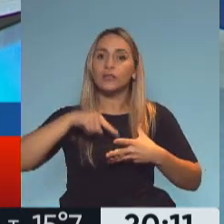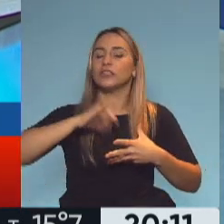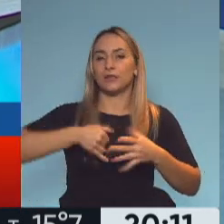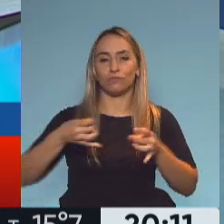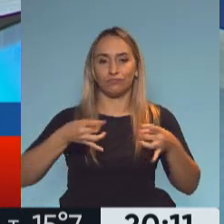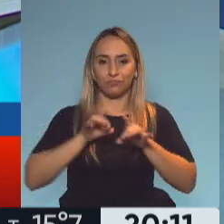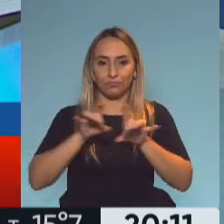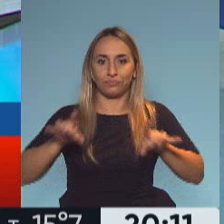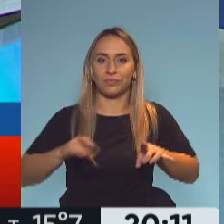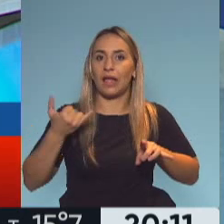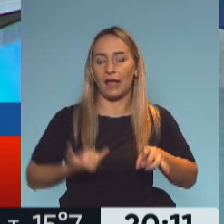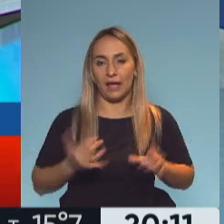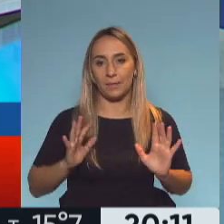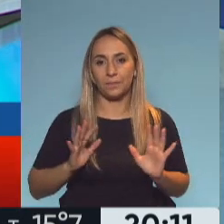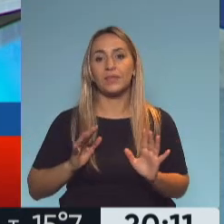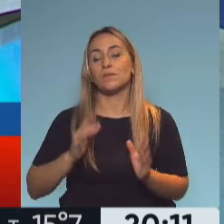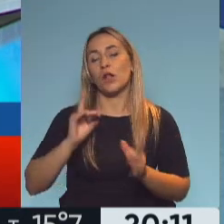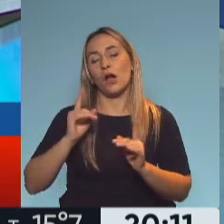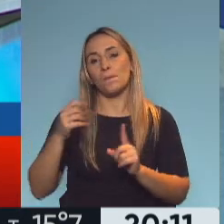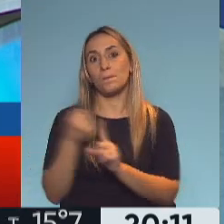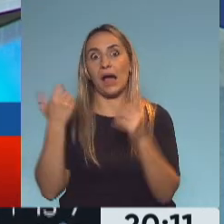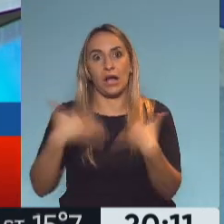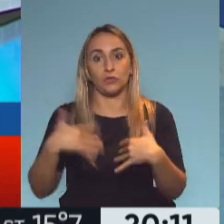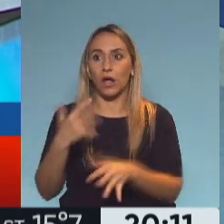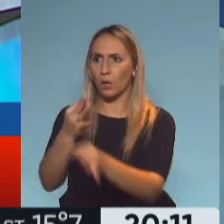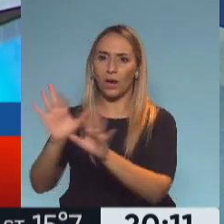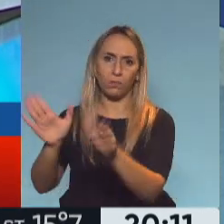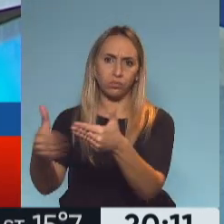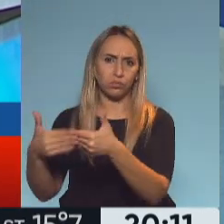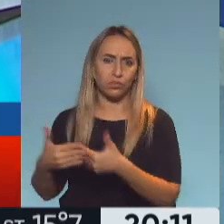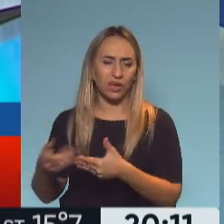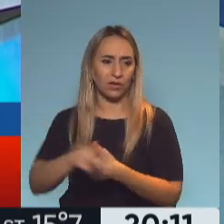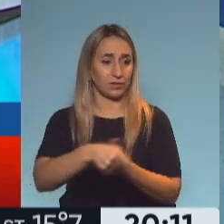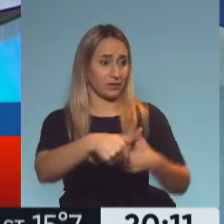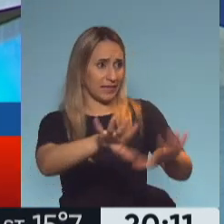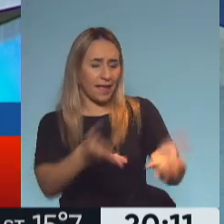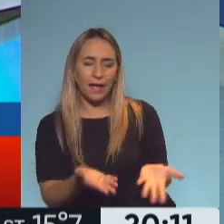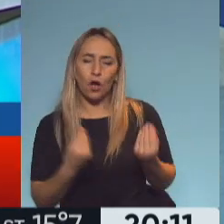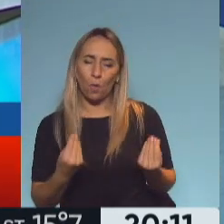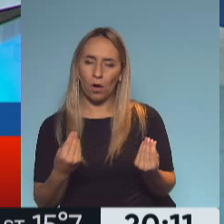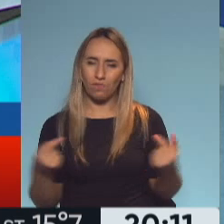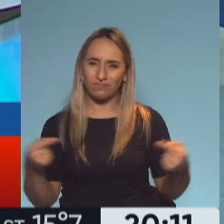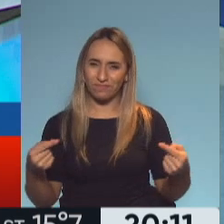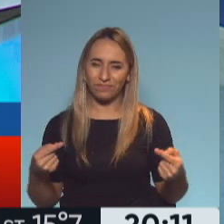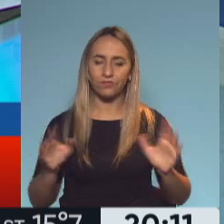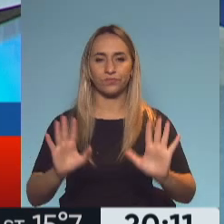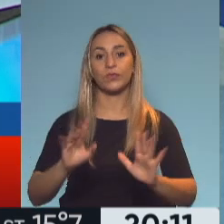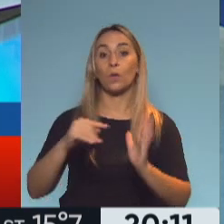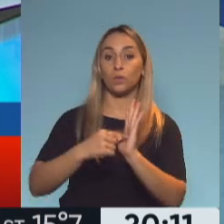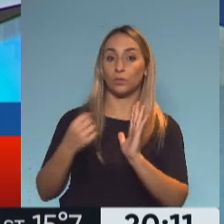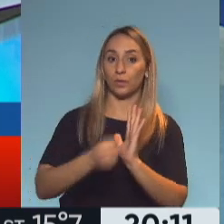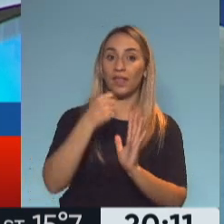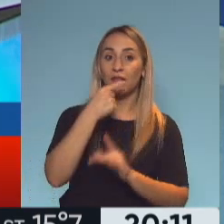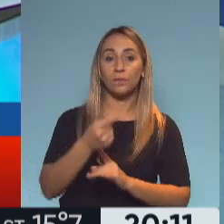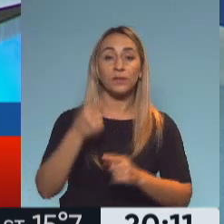las escuelas, los colegios y que algunas actividades sigan como si nada. ¿Qué más dijo el Pero ministro acá esto es lo más importante. Desde el punto de vista sanitario, dijo